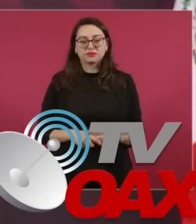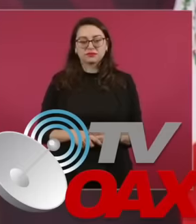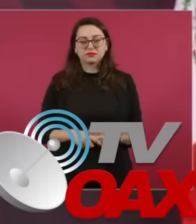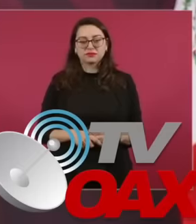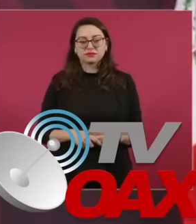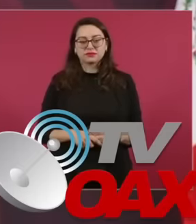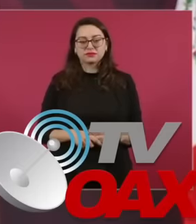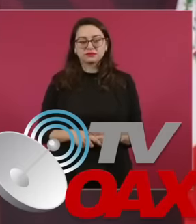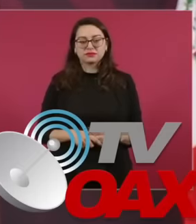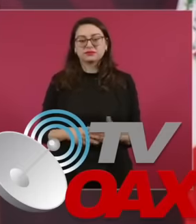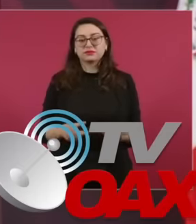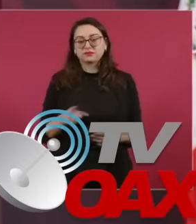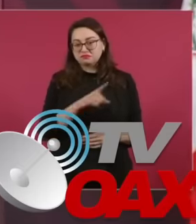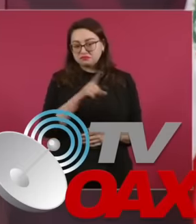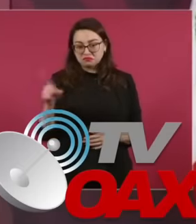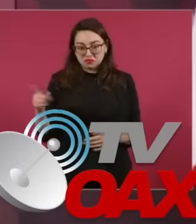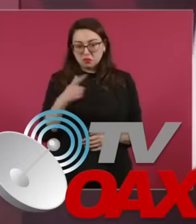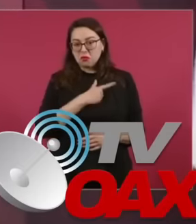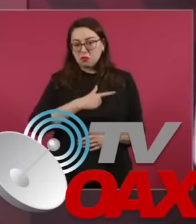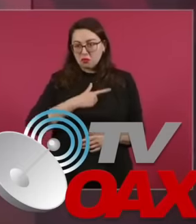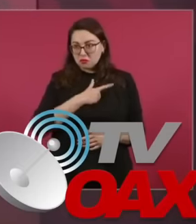Que es su gusto.